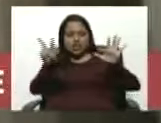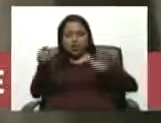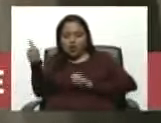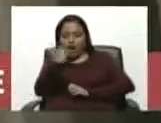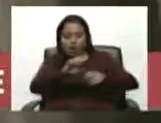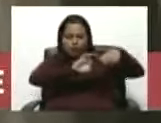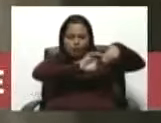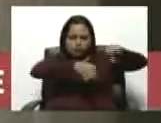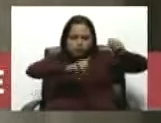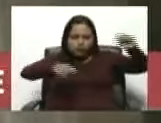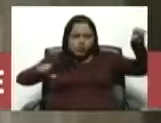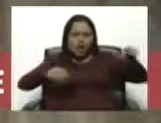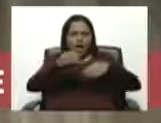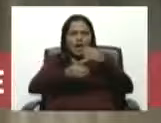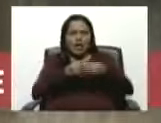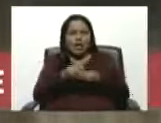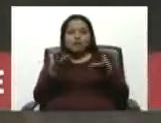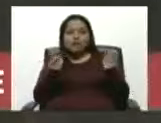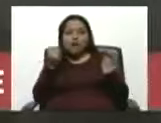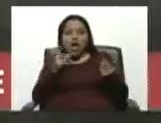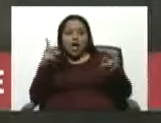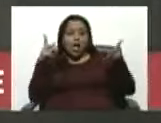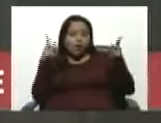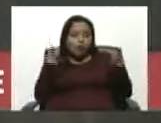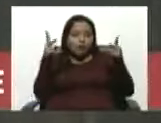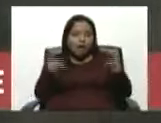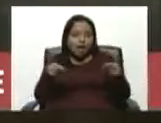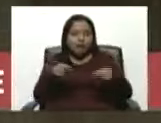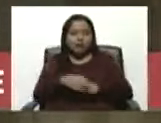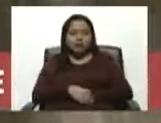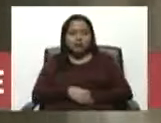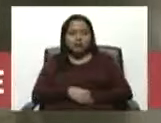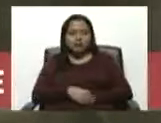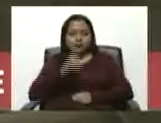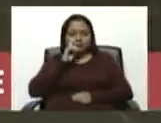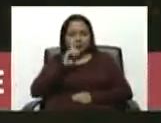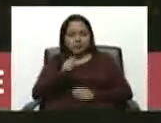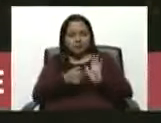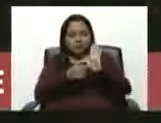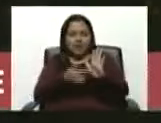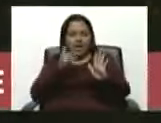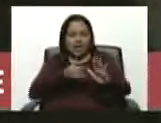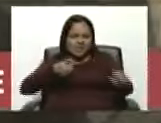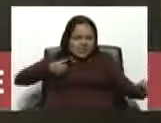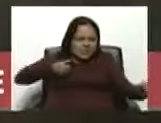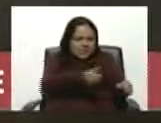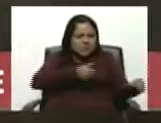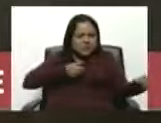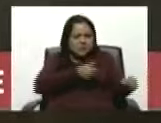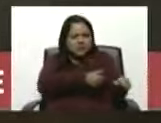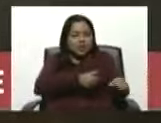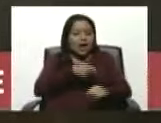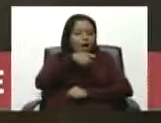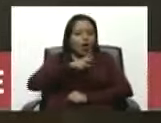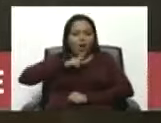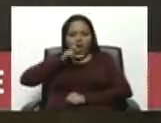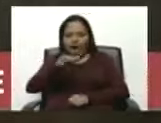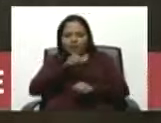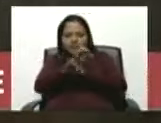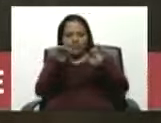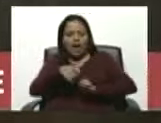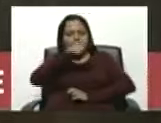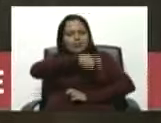que sostienen el puente, muchos de ellos han sido cortados y se visualiza que es con cizalla. Un acto criminal, que solamente